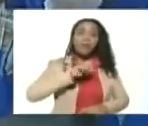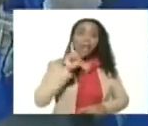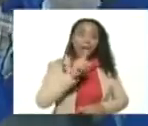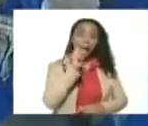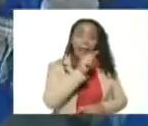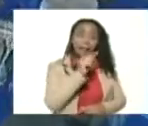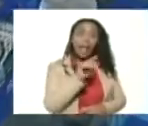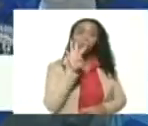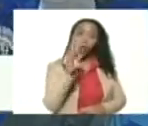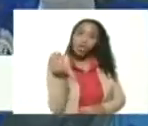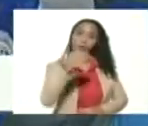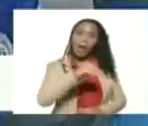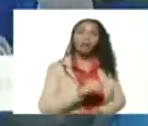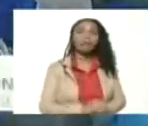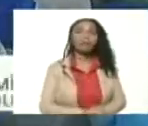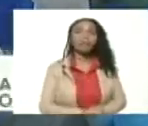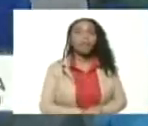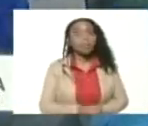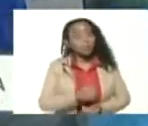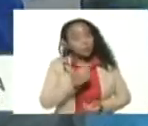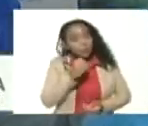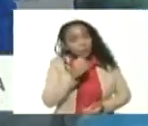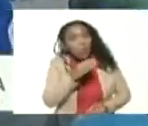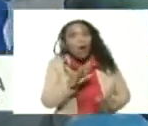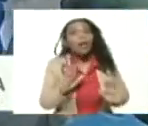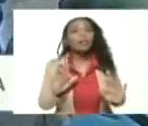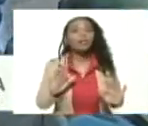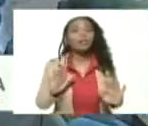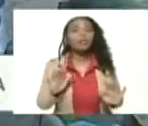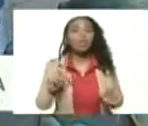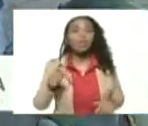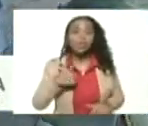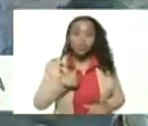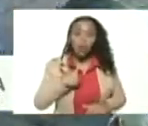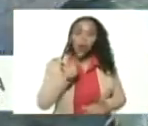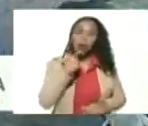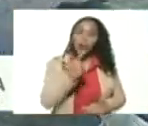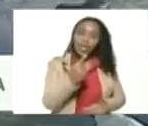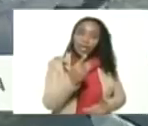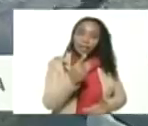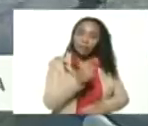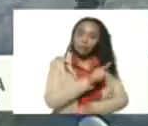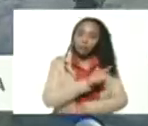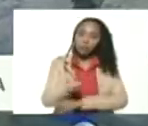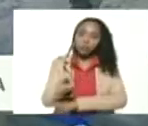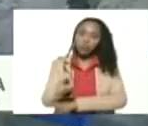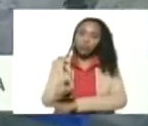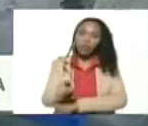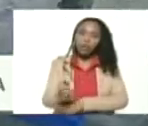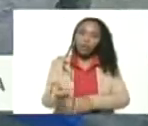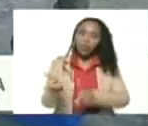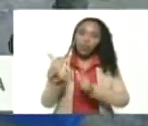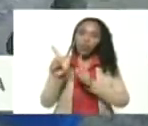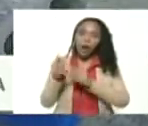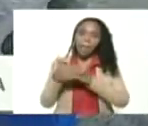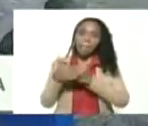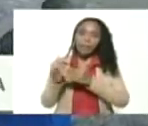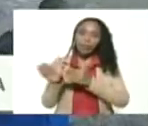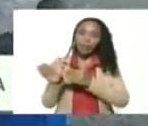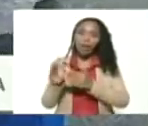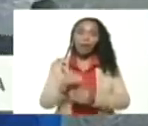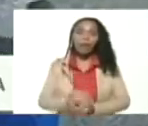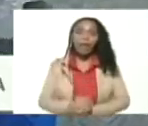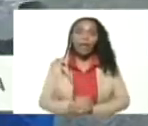más. Bueno, yo di la orden, autoricé la apertura